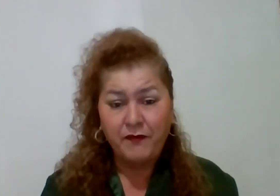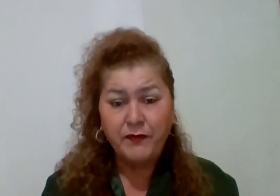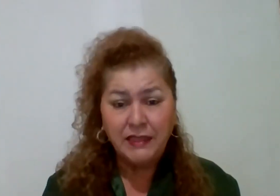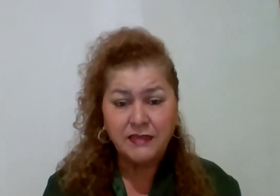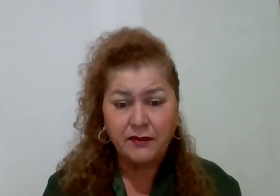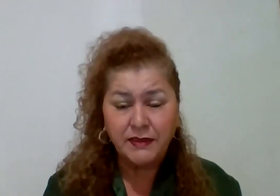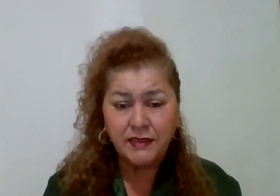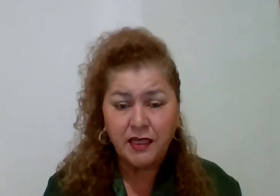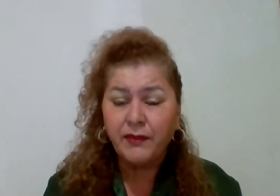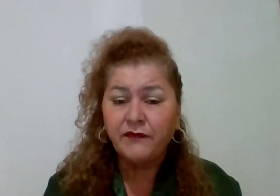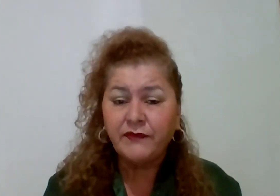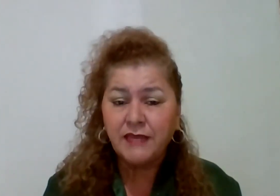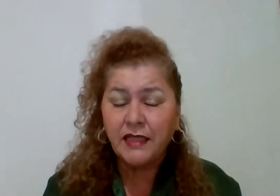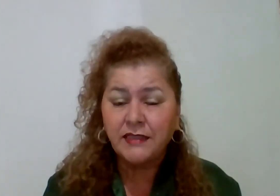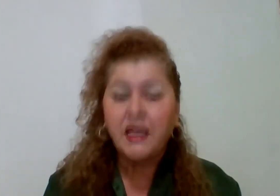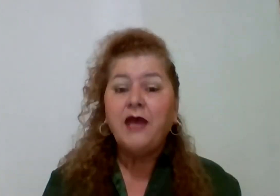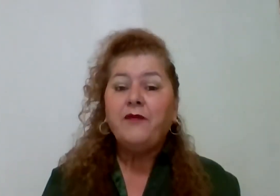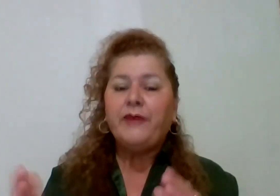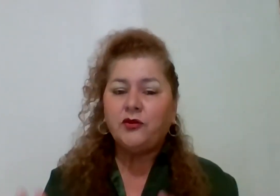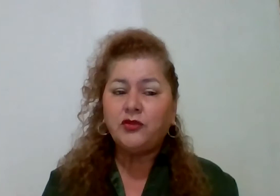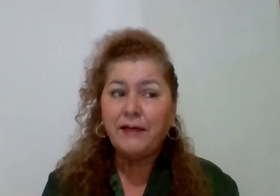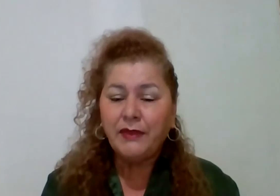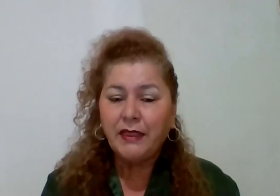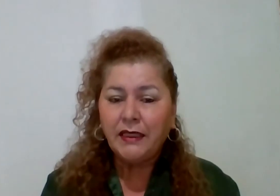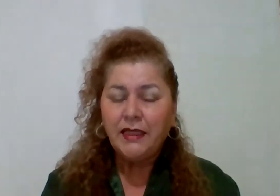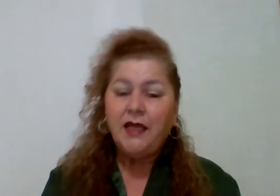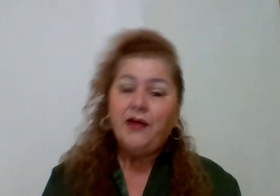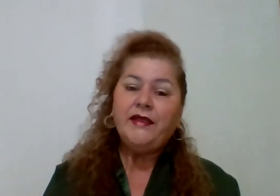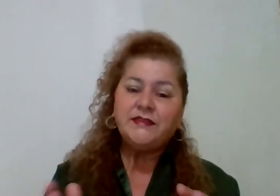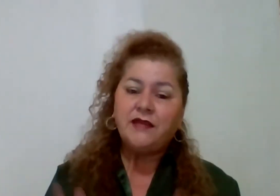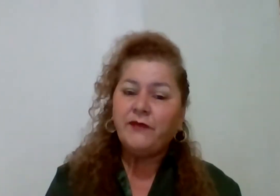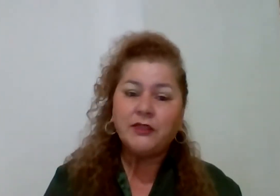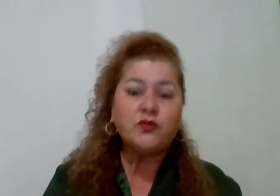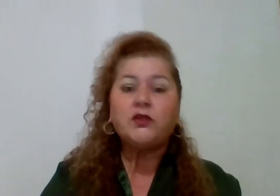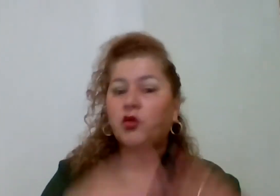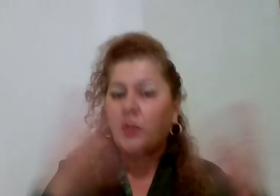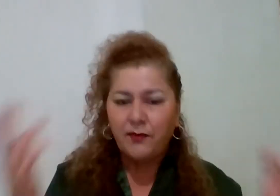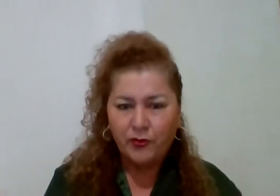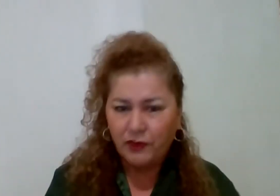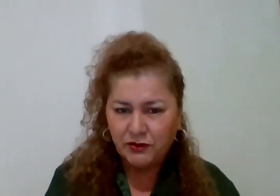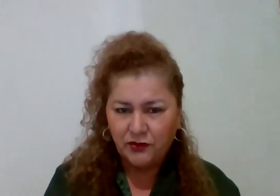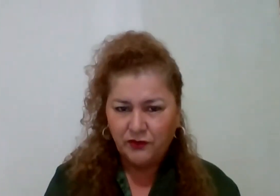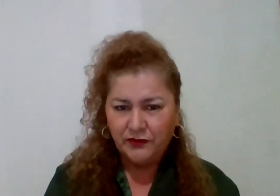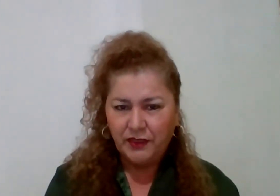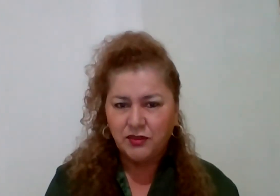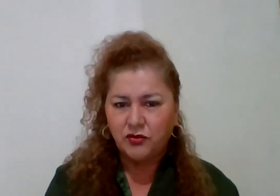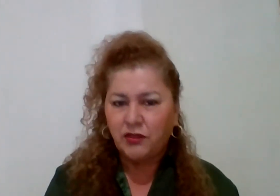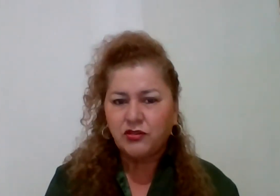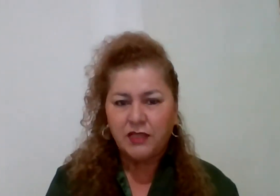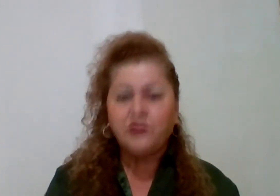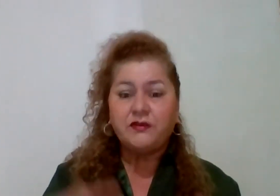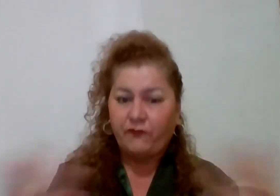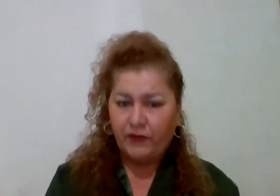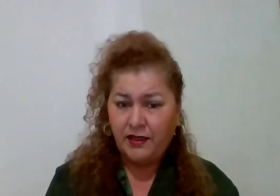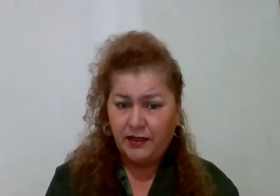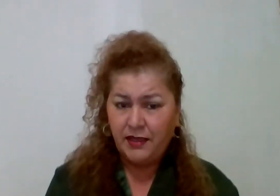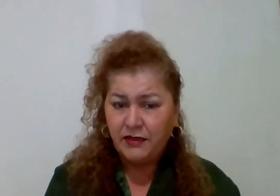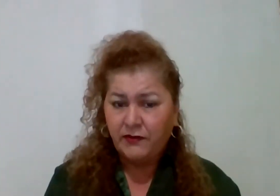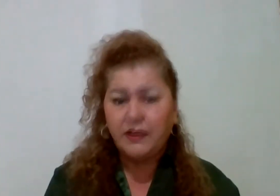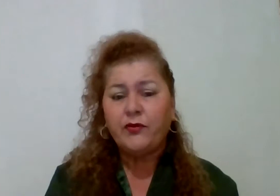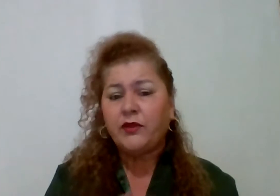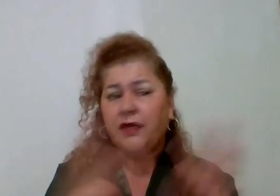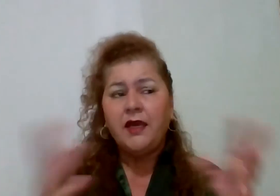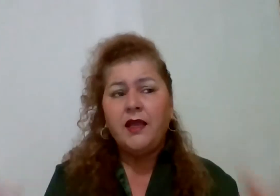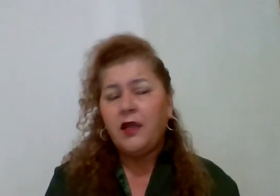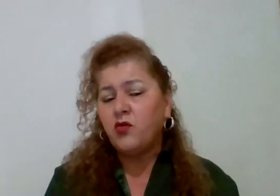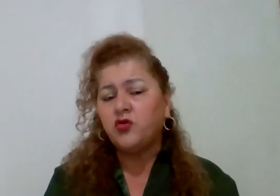las familias también sean beneficiadas, pero también está abierto a toda la población de la zona de Los Santos y fuera de ella,